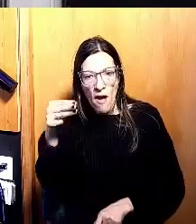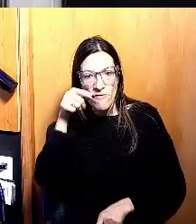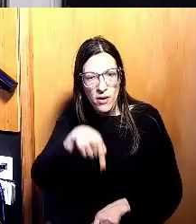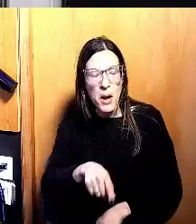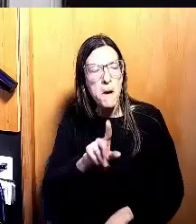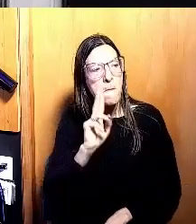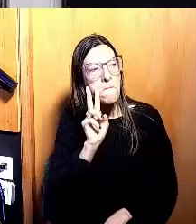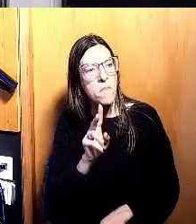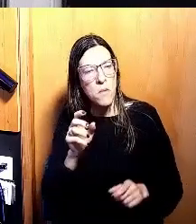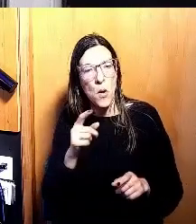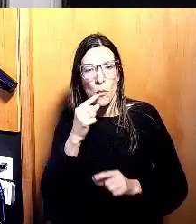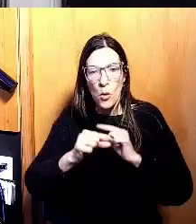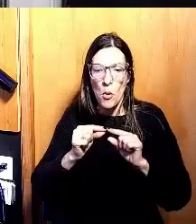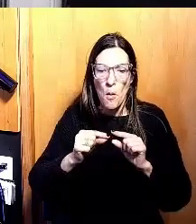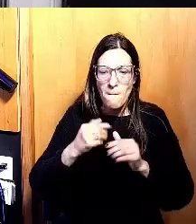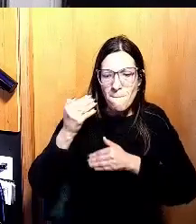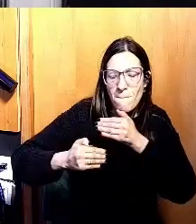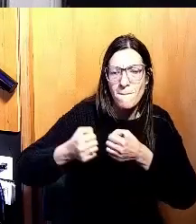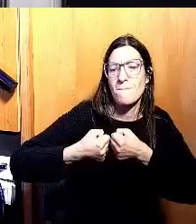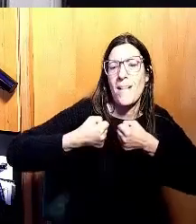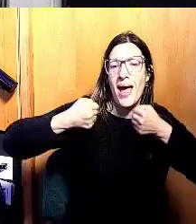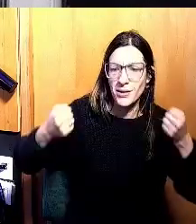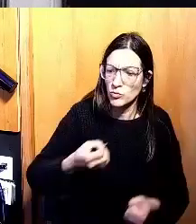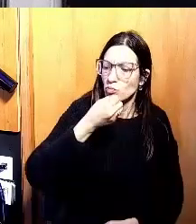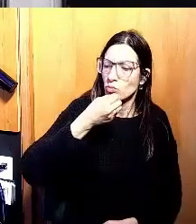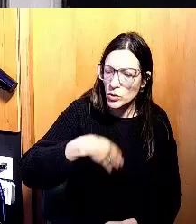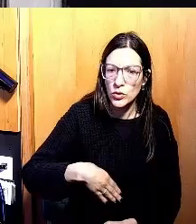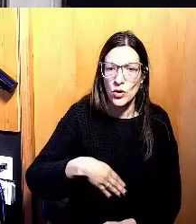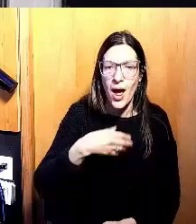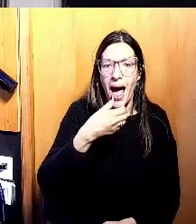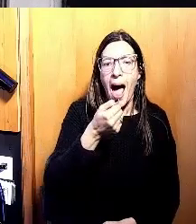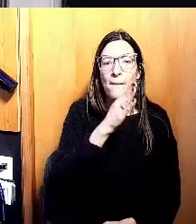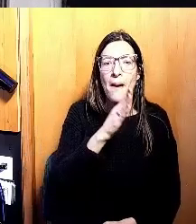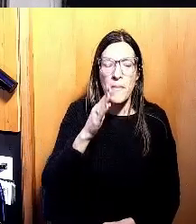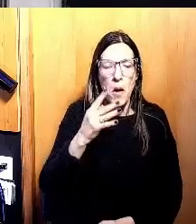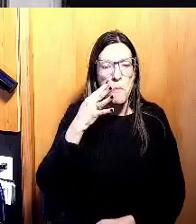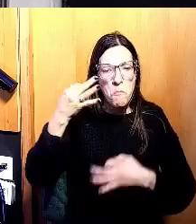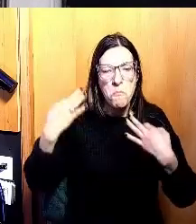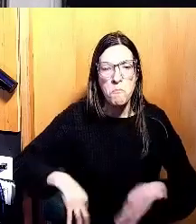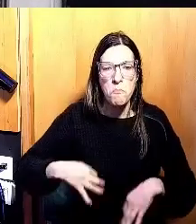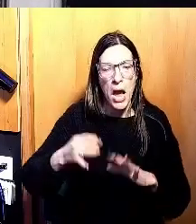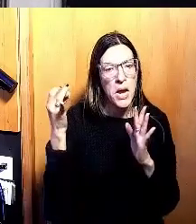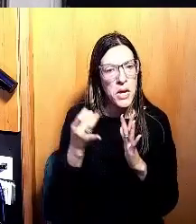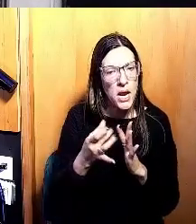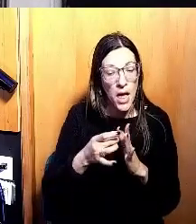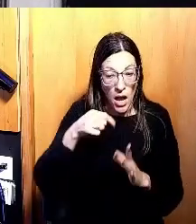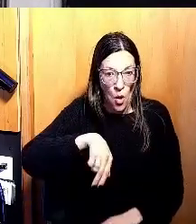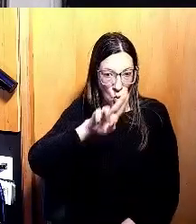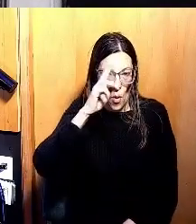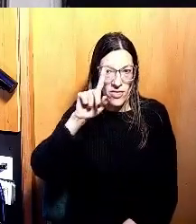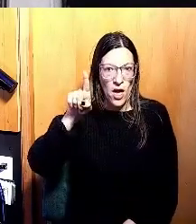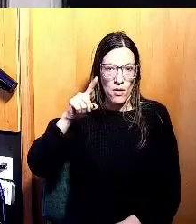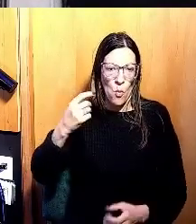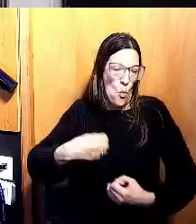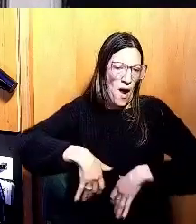que ayudarnos a desarrollar aplicaciones que son de carácter local y no global,